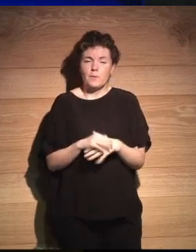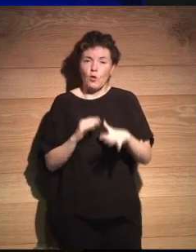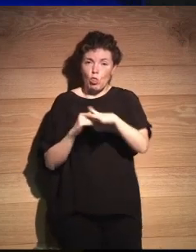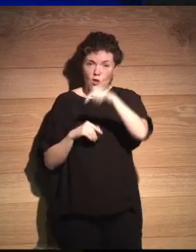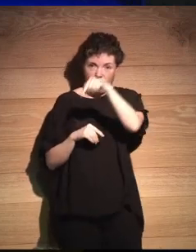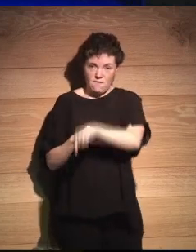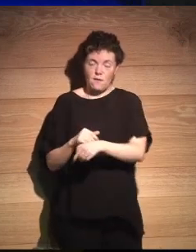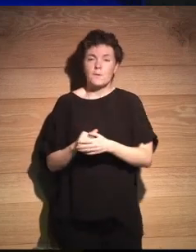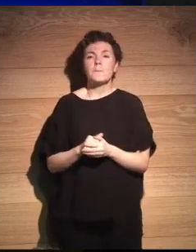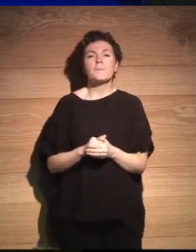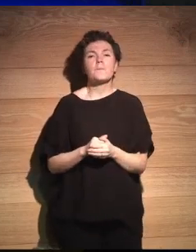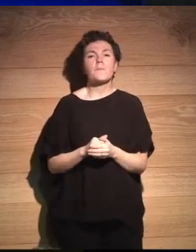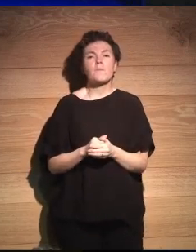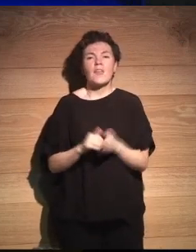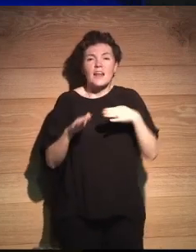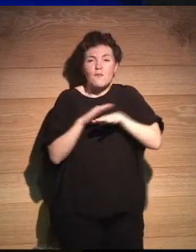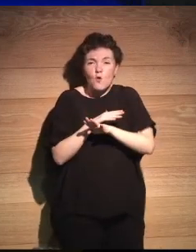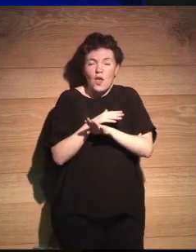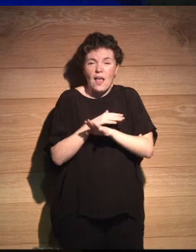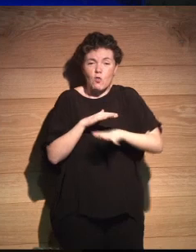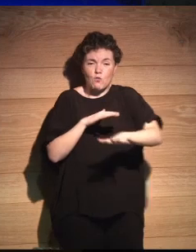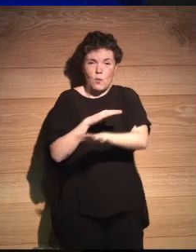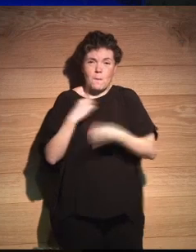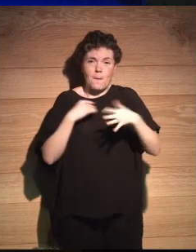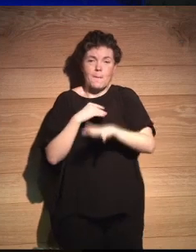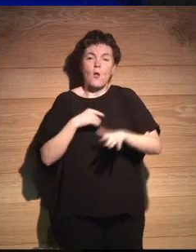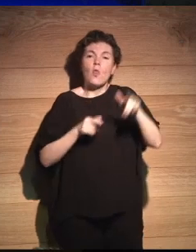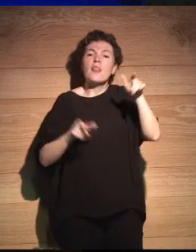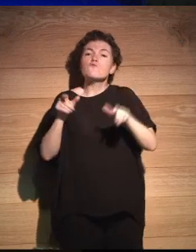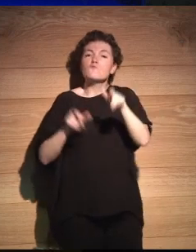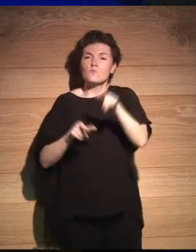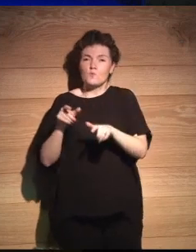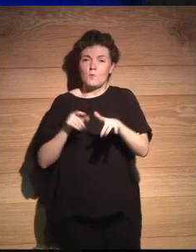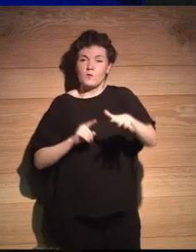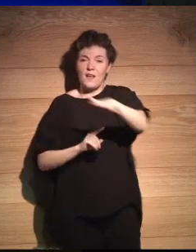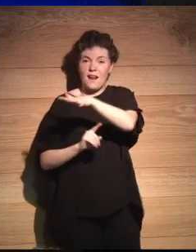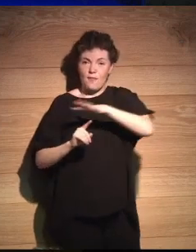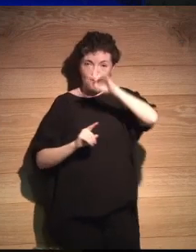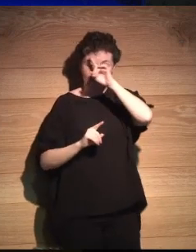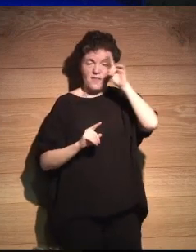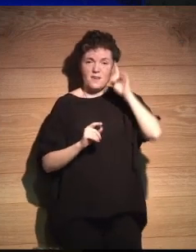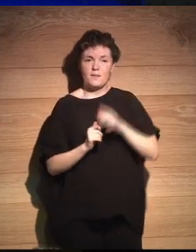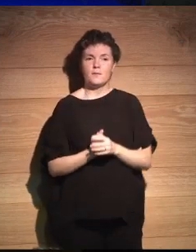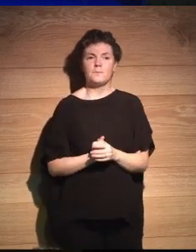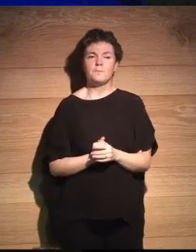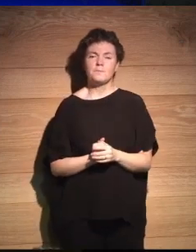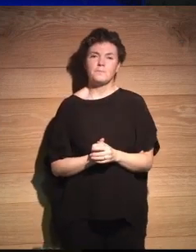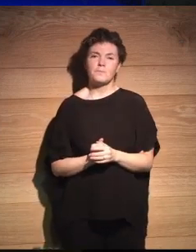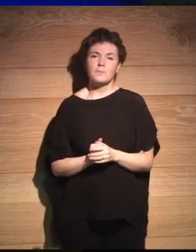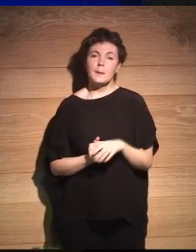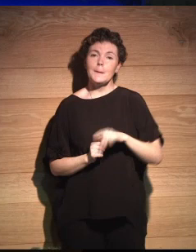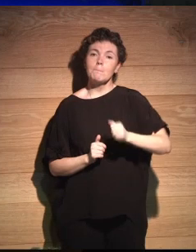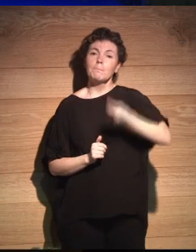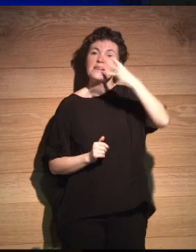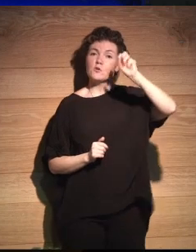abajo, los refugiados de los suburbios y de los pueblos de los alrededores de Madrid. En